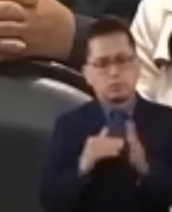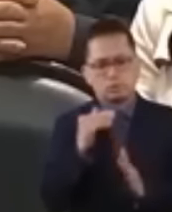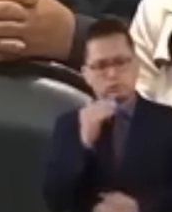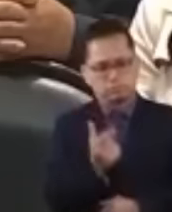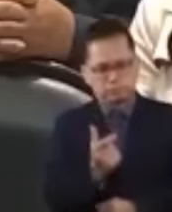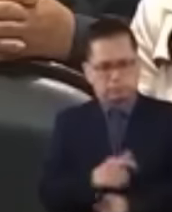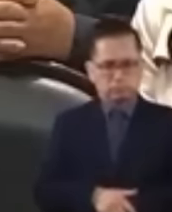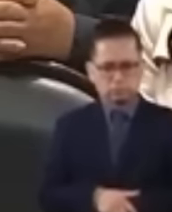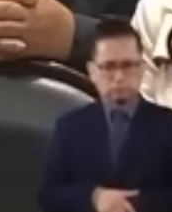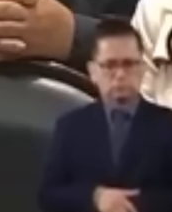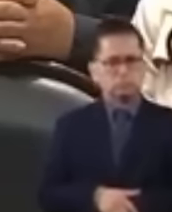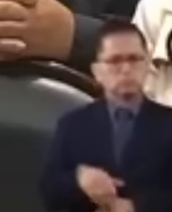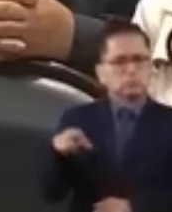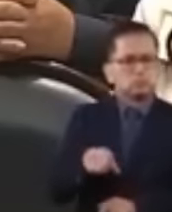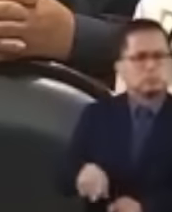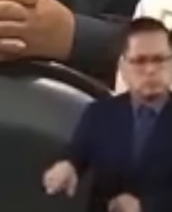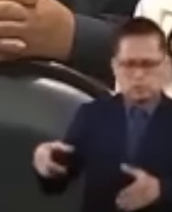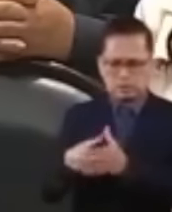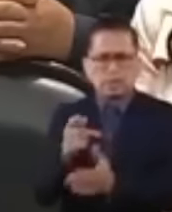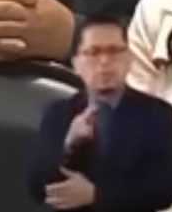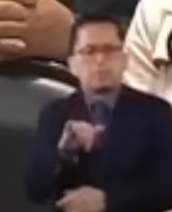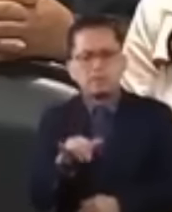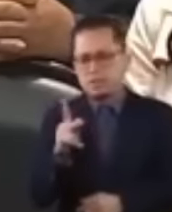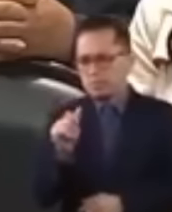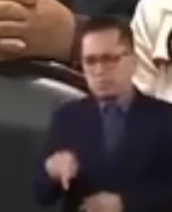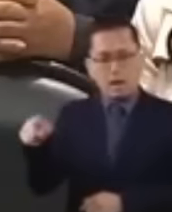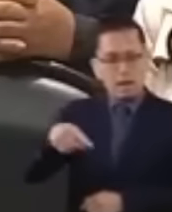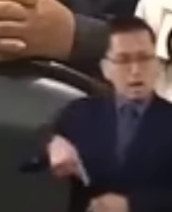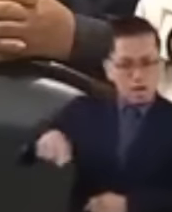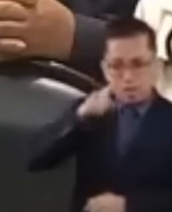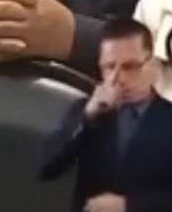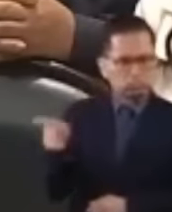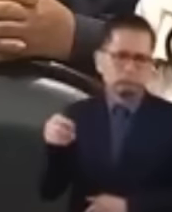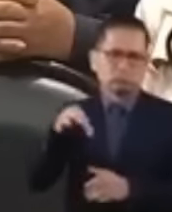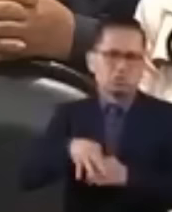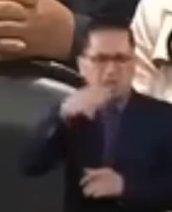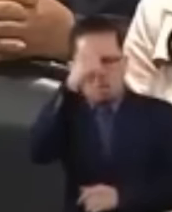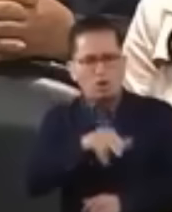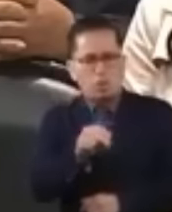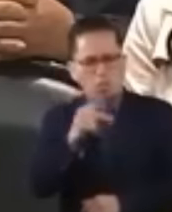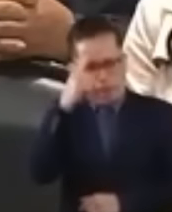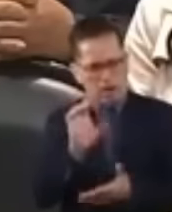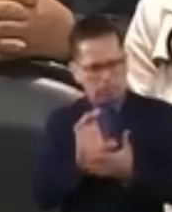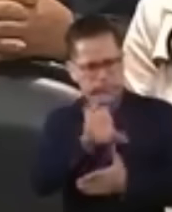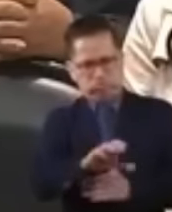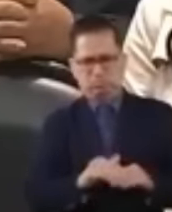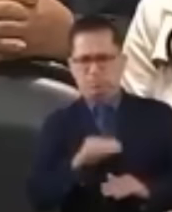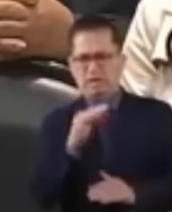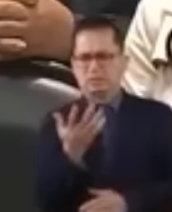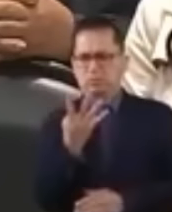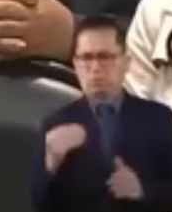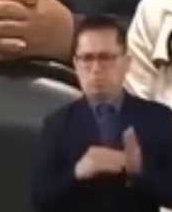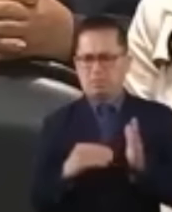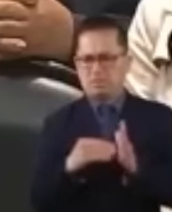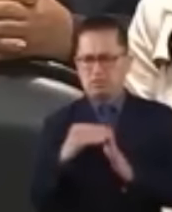los diputados del PRIAN de Coahuila van a votar en contra de que a Coahuila se le den 4,000 millones de pesos. Esa